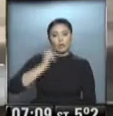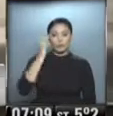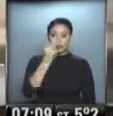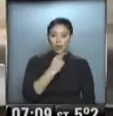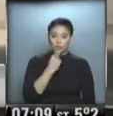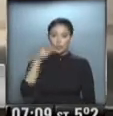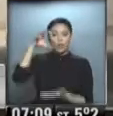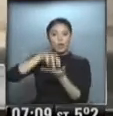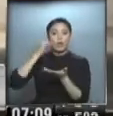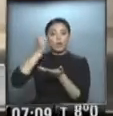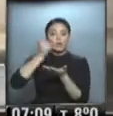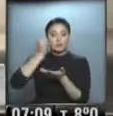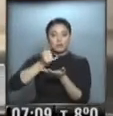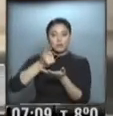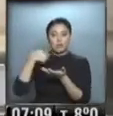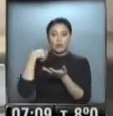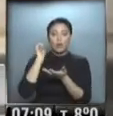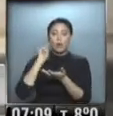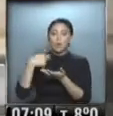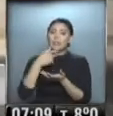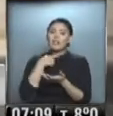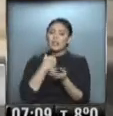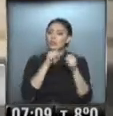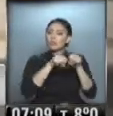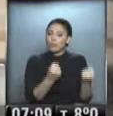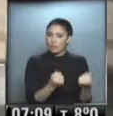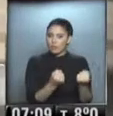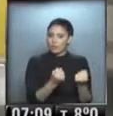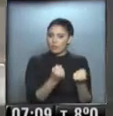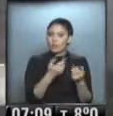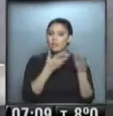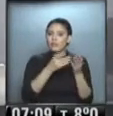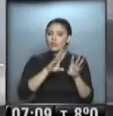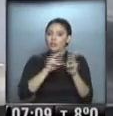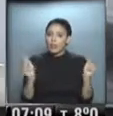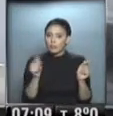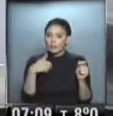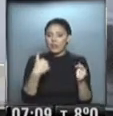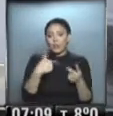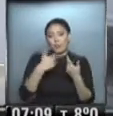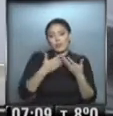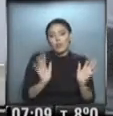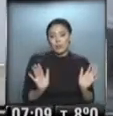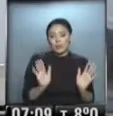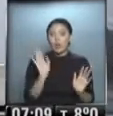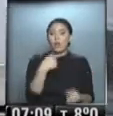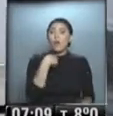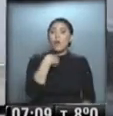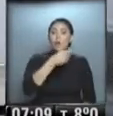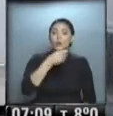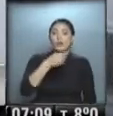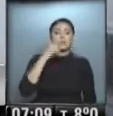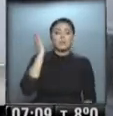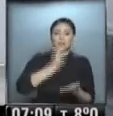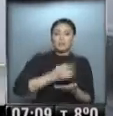Consejo de la Magistratura se aprestaba a suspenderlo y quitarle los fueros que le permitían seguir en libertad. Los jueces trasandinos ratificaron con su